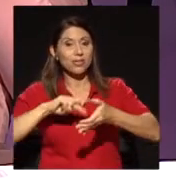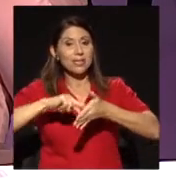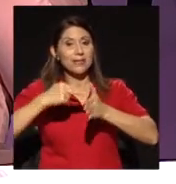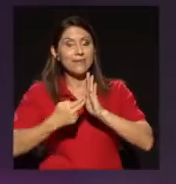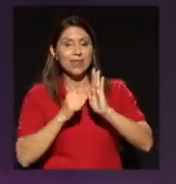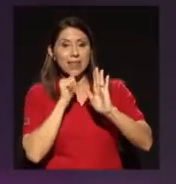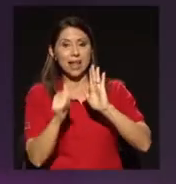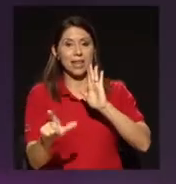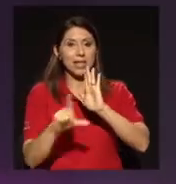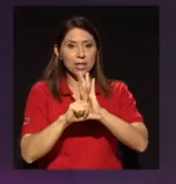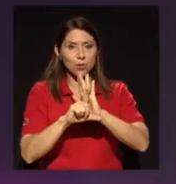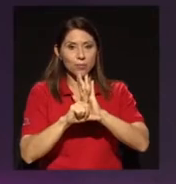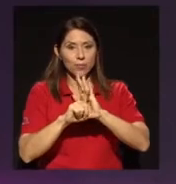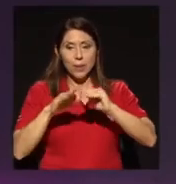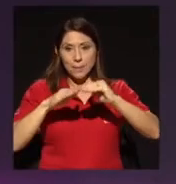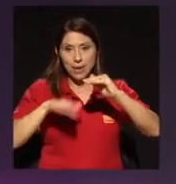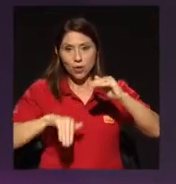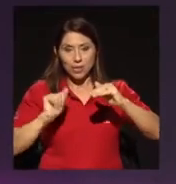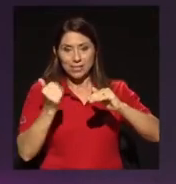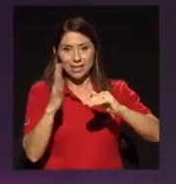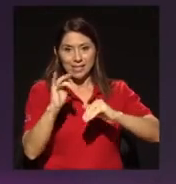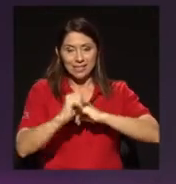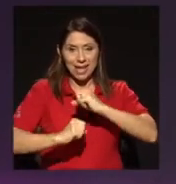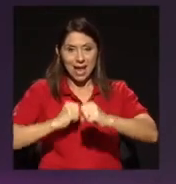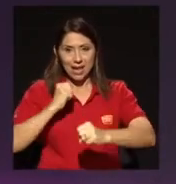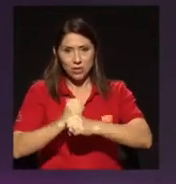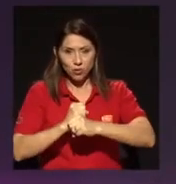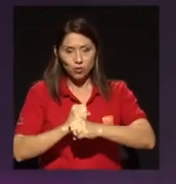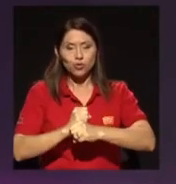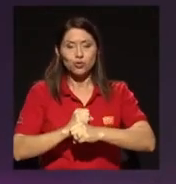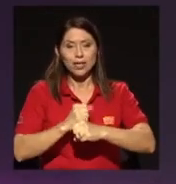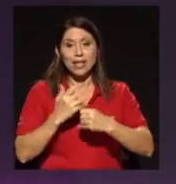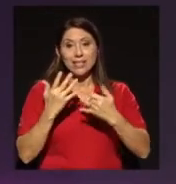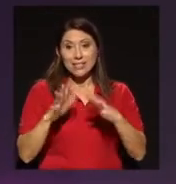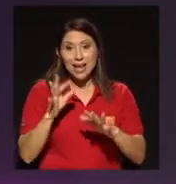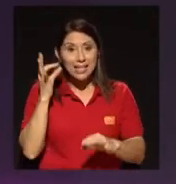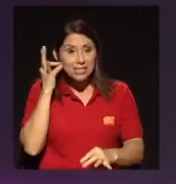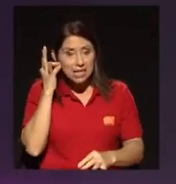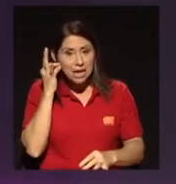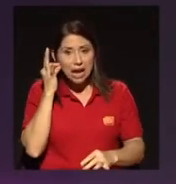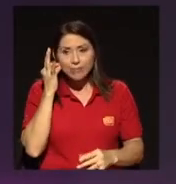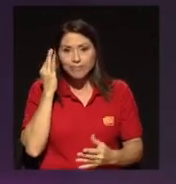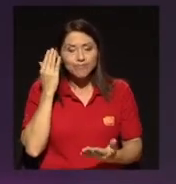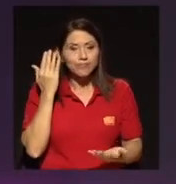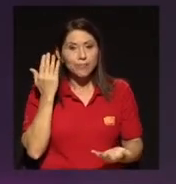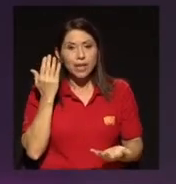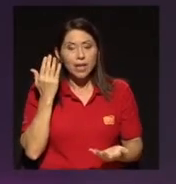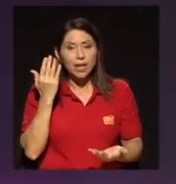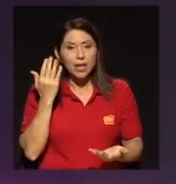delito. Uh-huh. En menores de 15 años se considera que la chica no está en capacidad